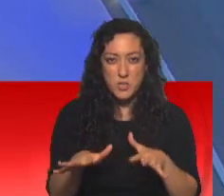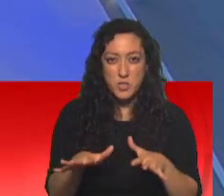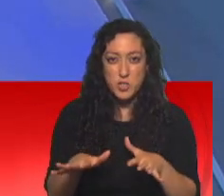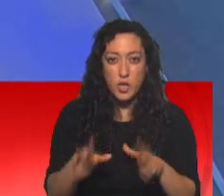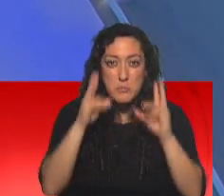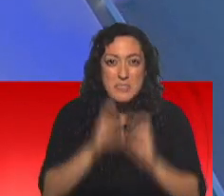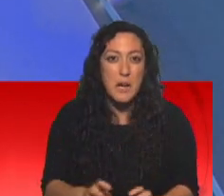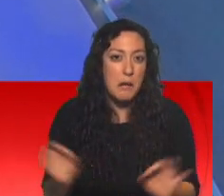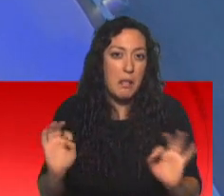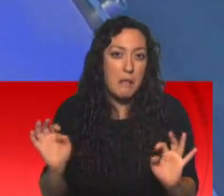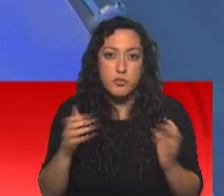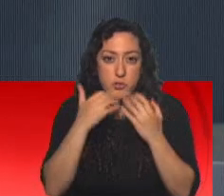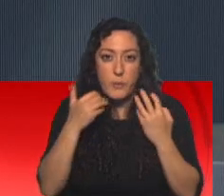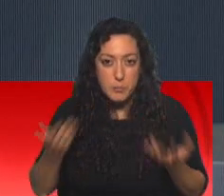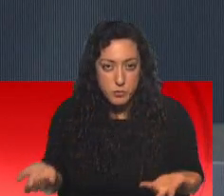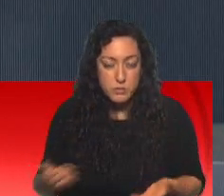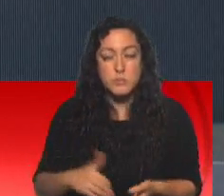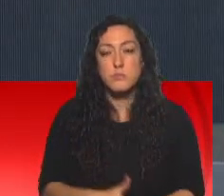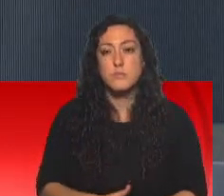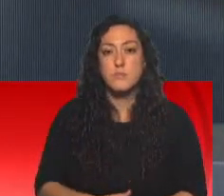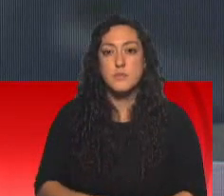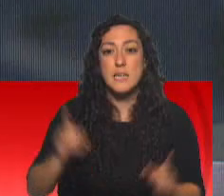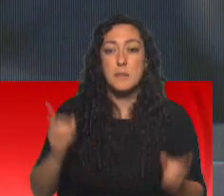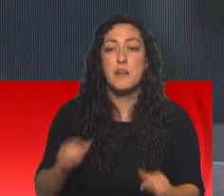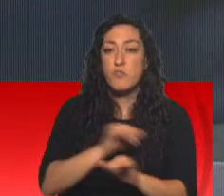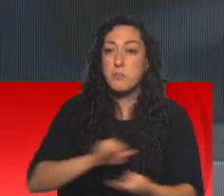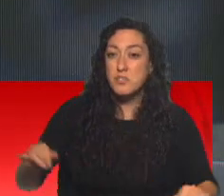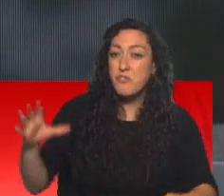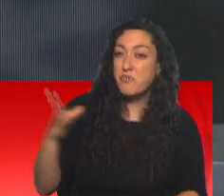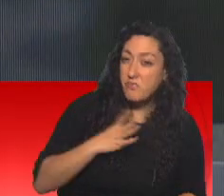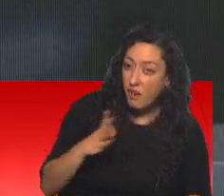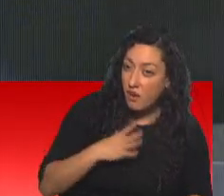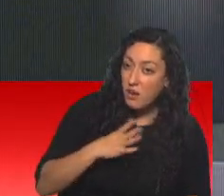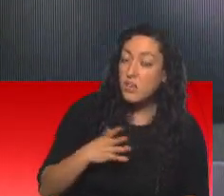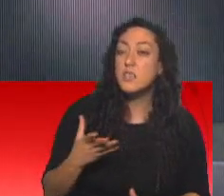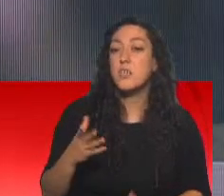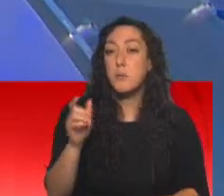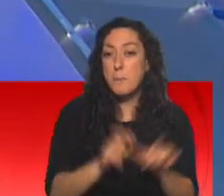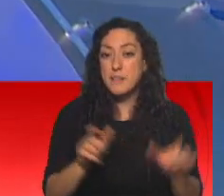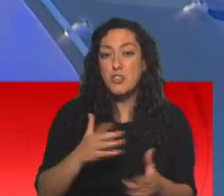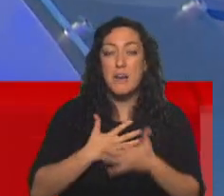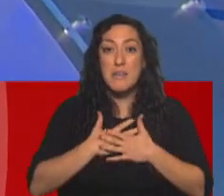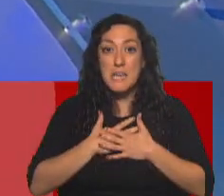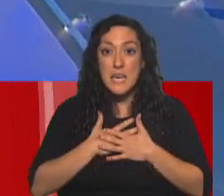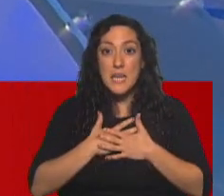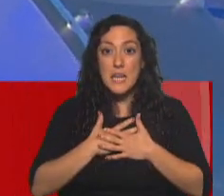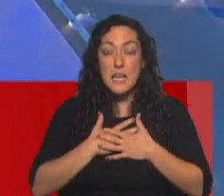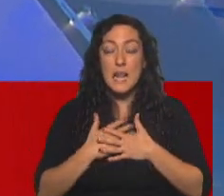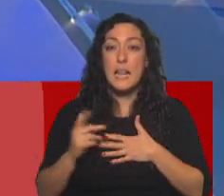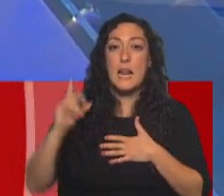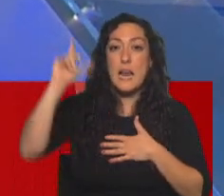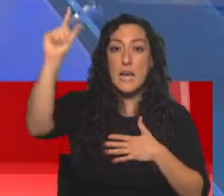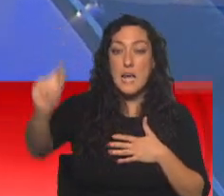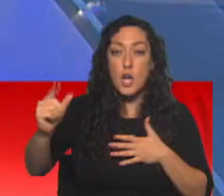conoce. Exacto. Cómo fue. Además de la falta de información quizá a la que se enfrenta toda la gente que lo quiere, que no está cerca de él, claro,